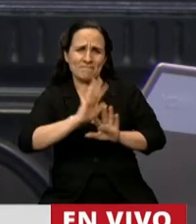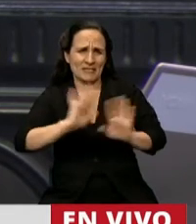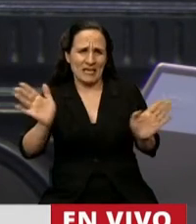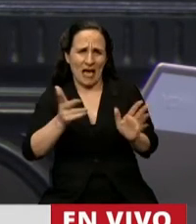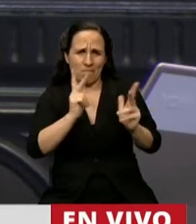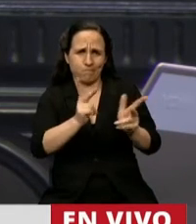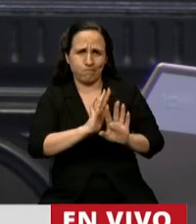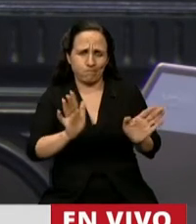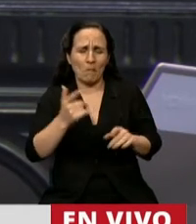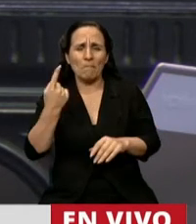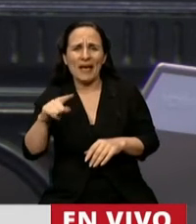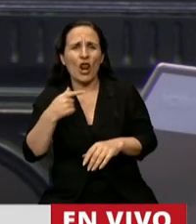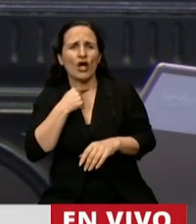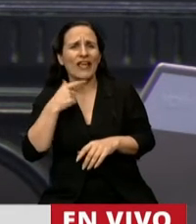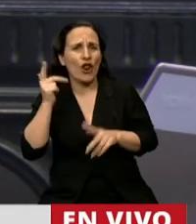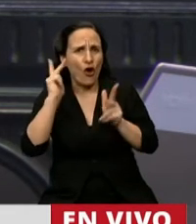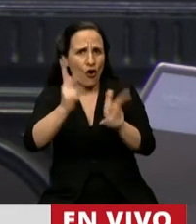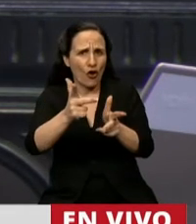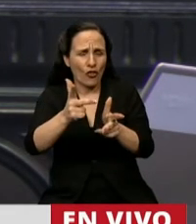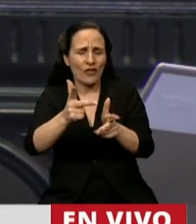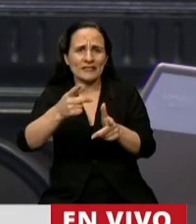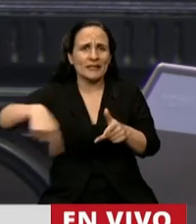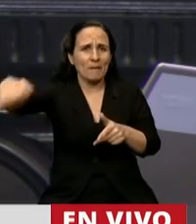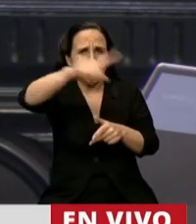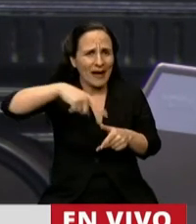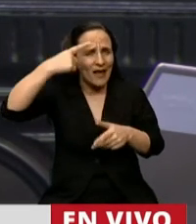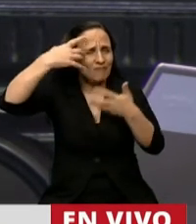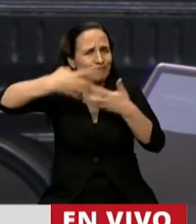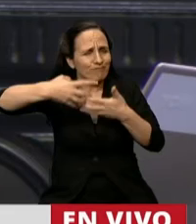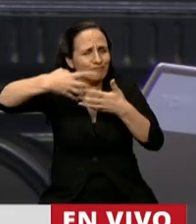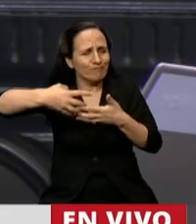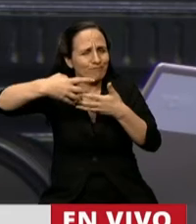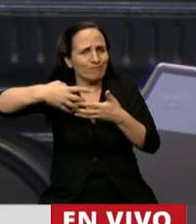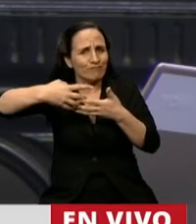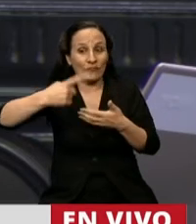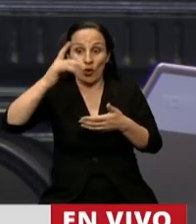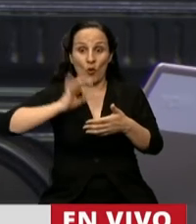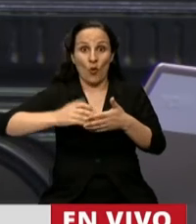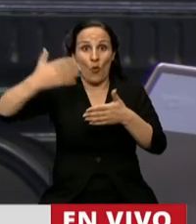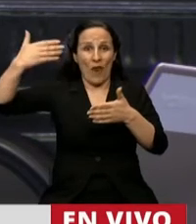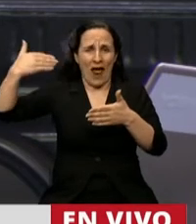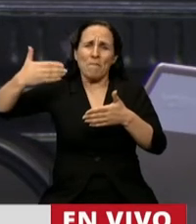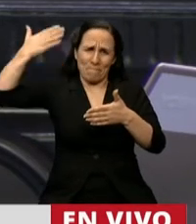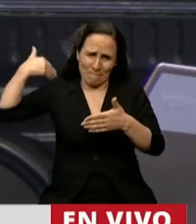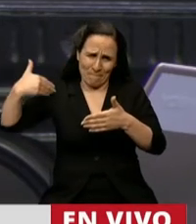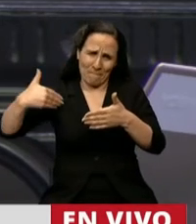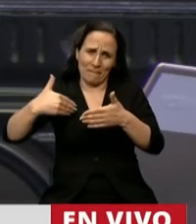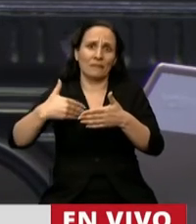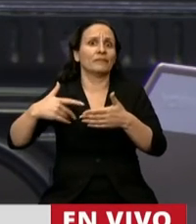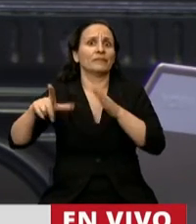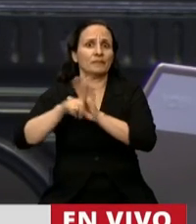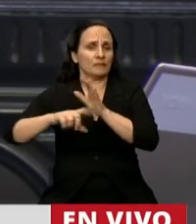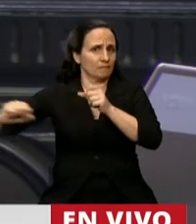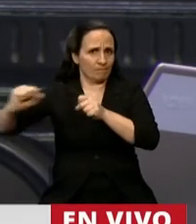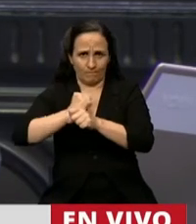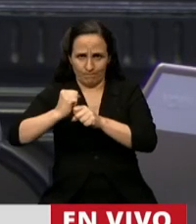Pero simplemente quiero señalar, llamar a la reflexión, que hace un año largo se sancionó una ley